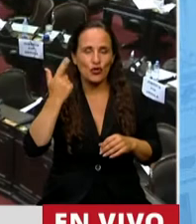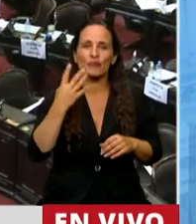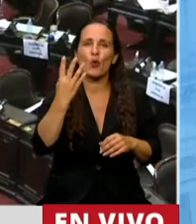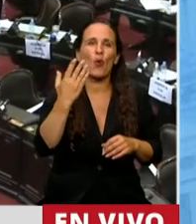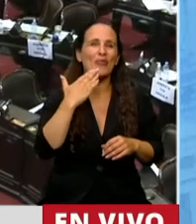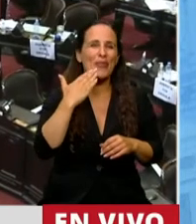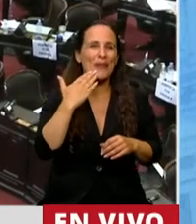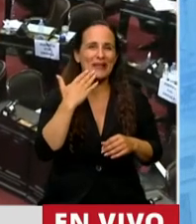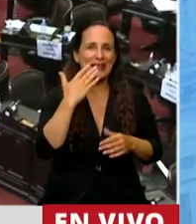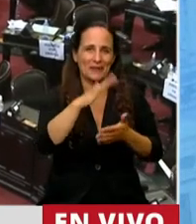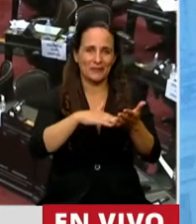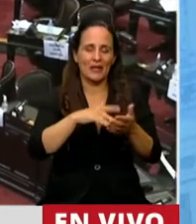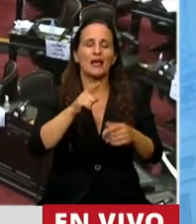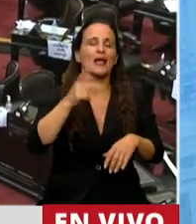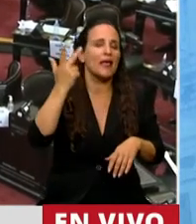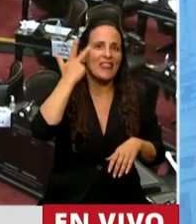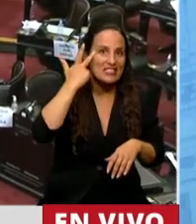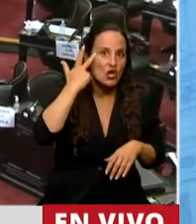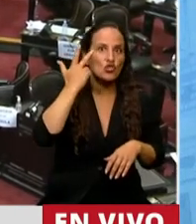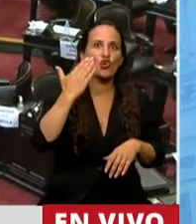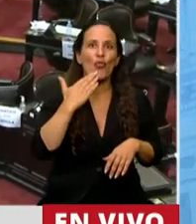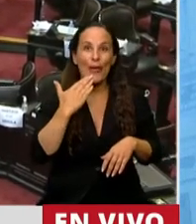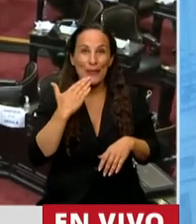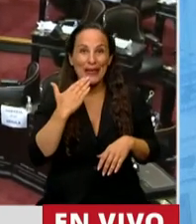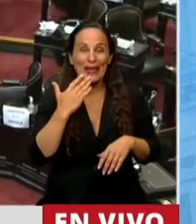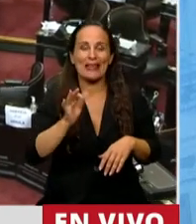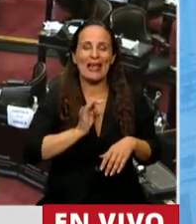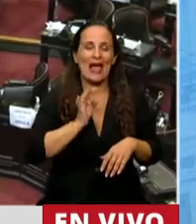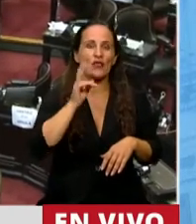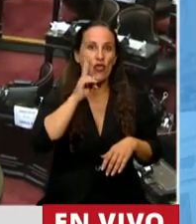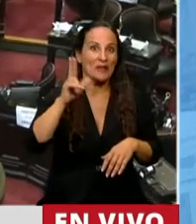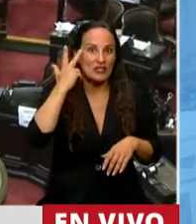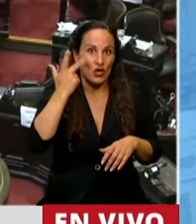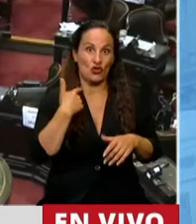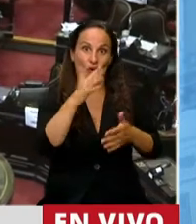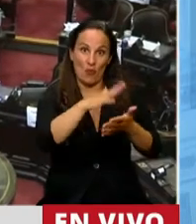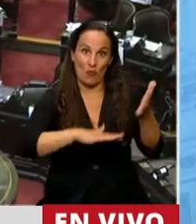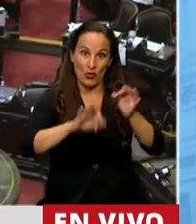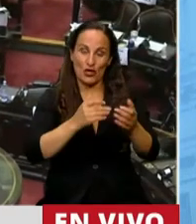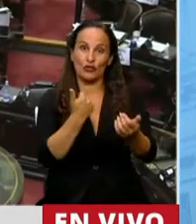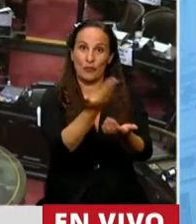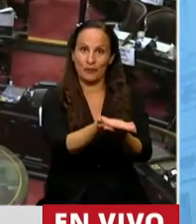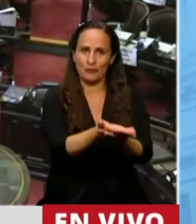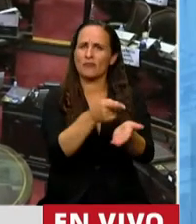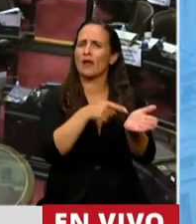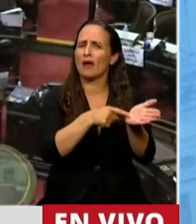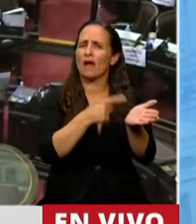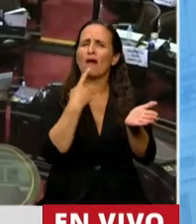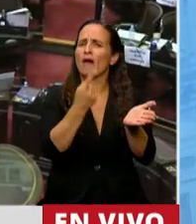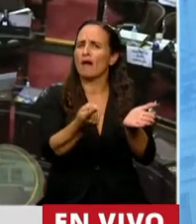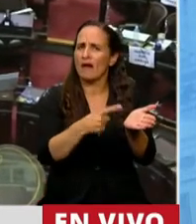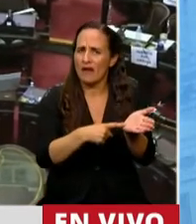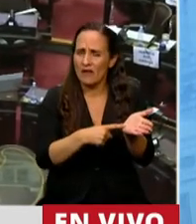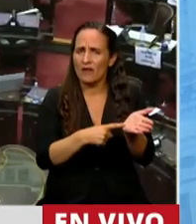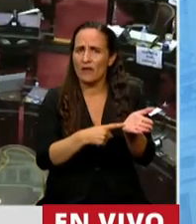abril mejor dicho el 18 de abril del 2018 y ese proyecto hablaba públicamente